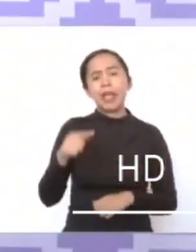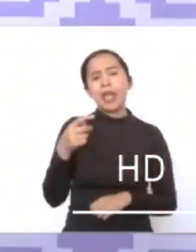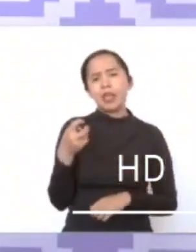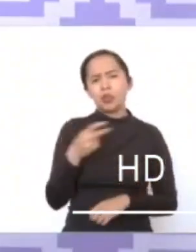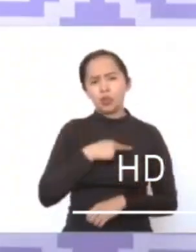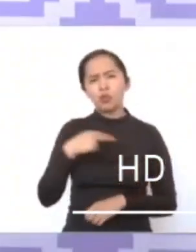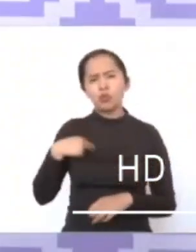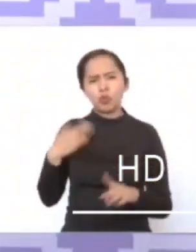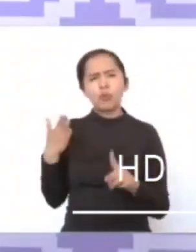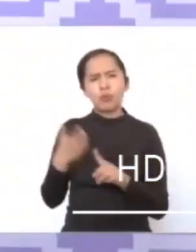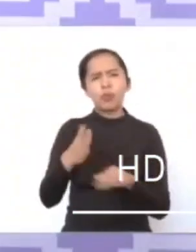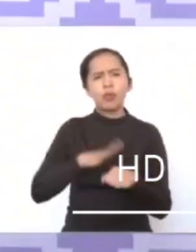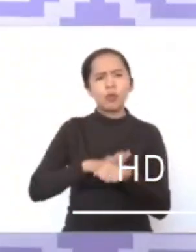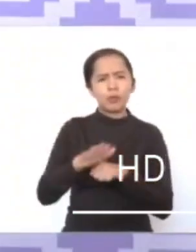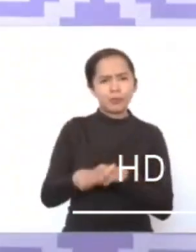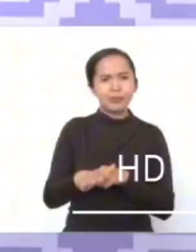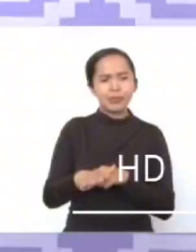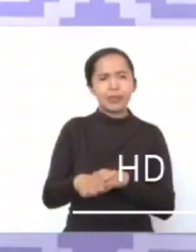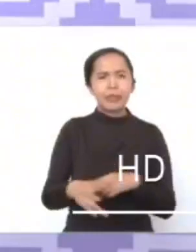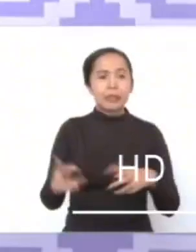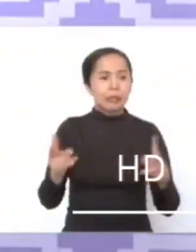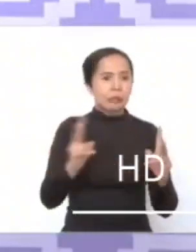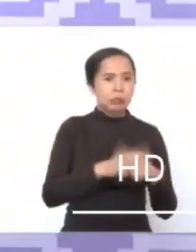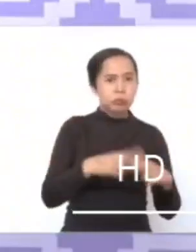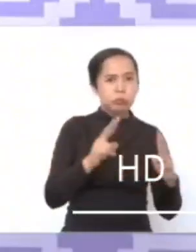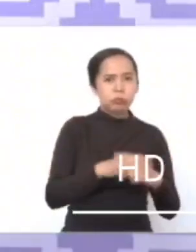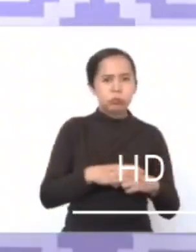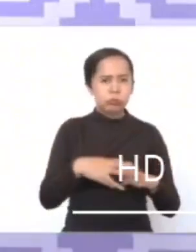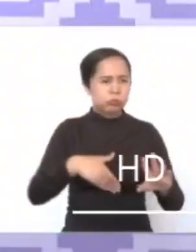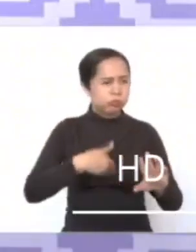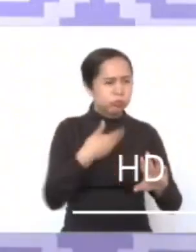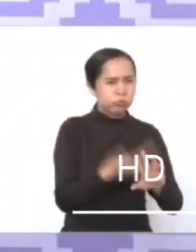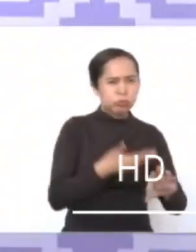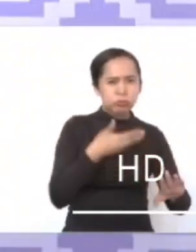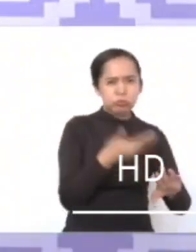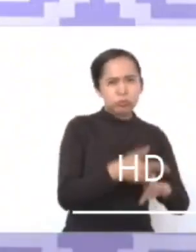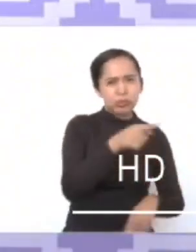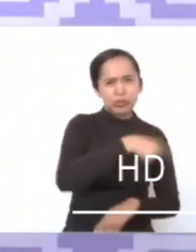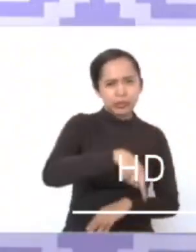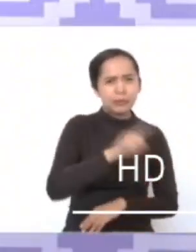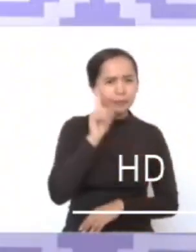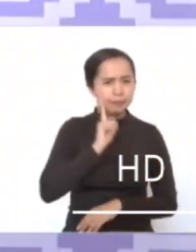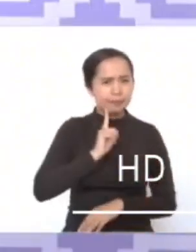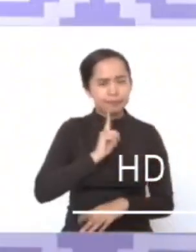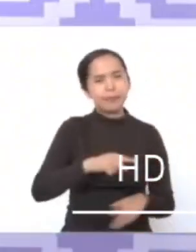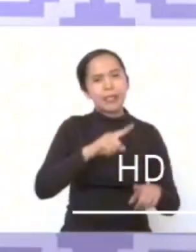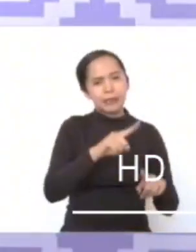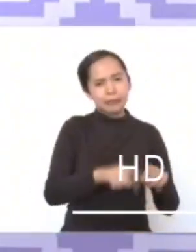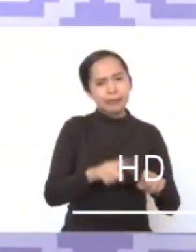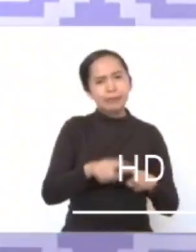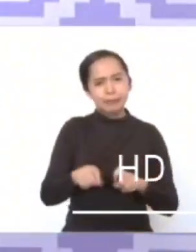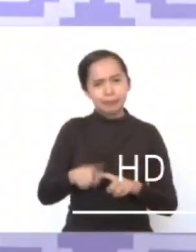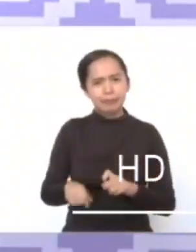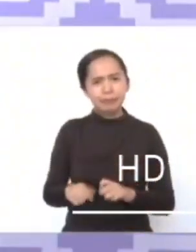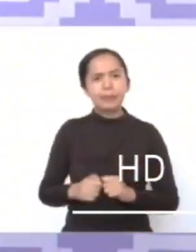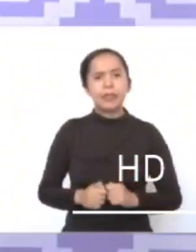es poner fin al círculo de la violencia que viven muchas mujeres, por lo que la estrategia implementada también